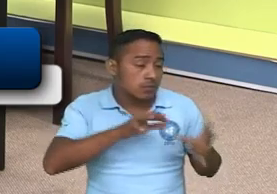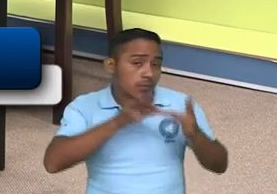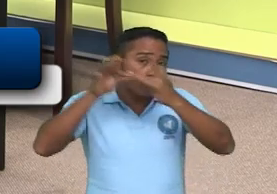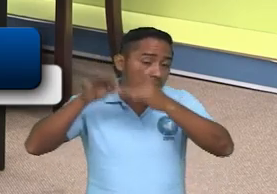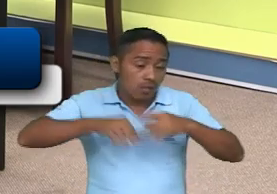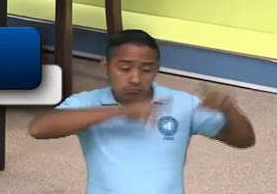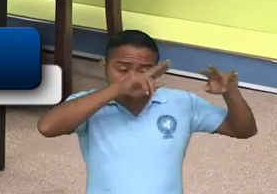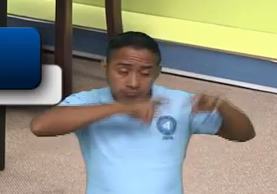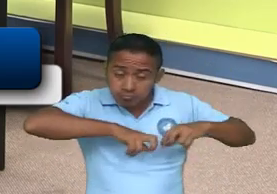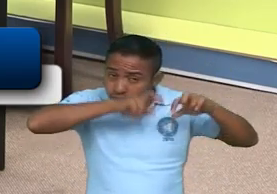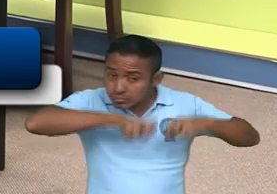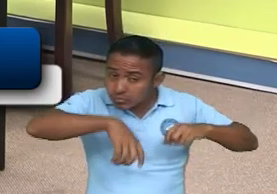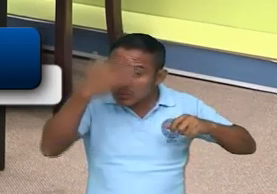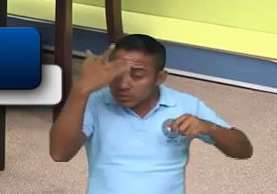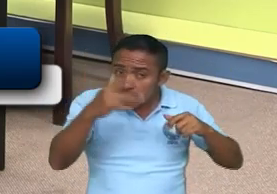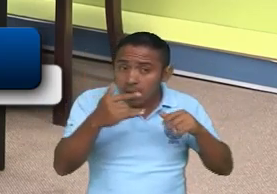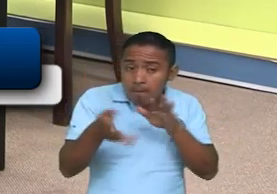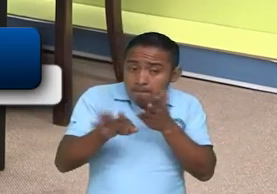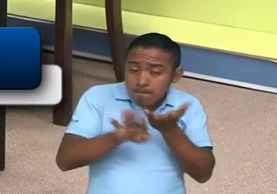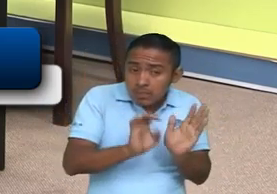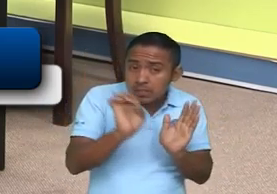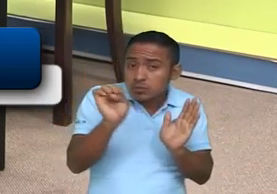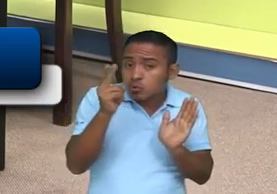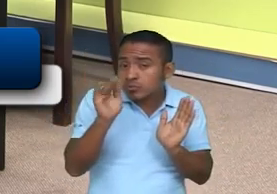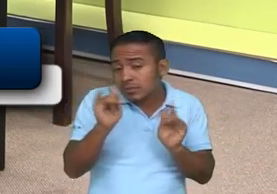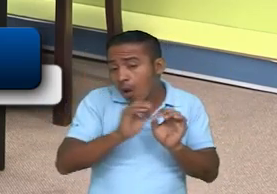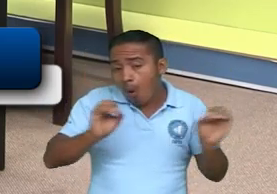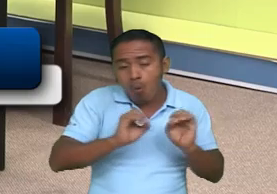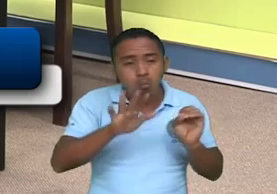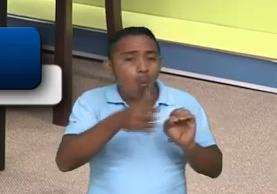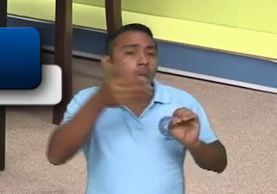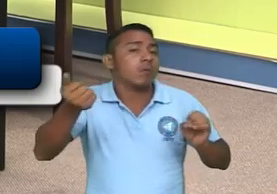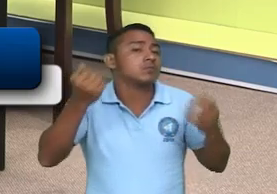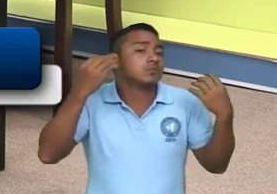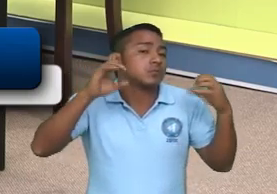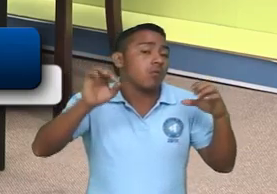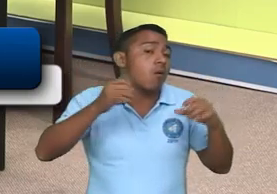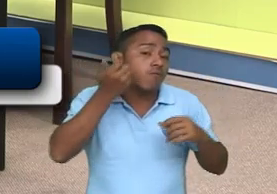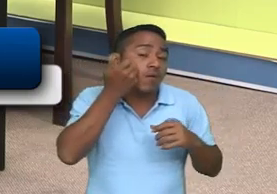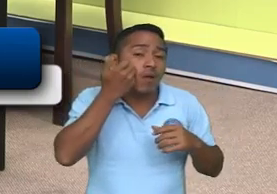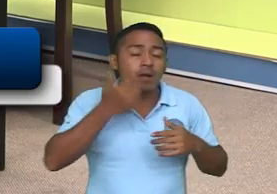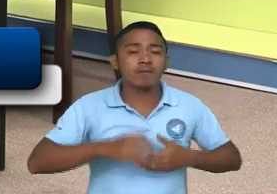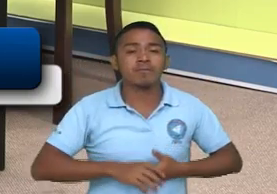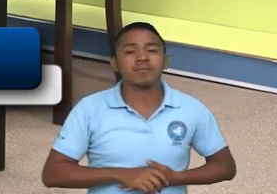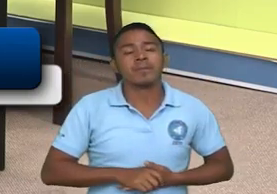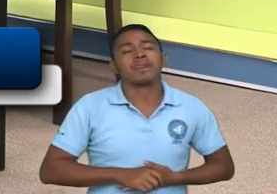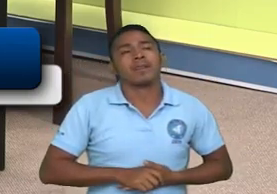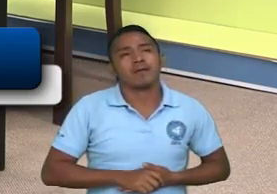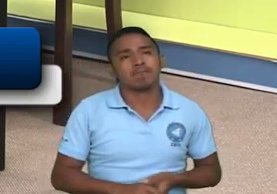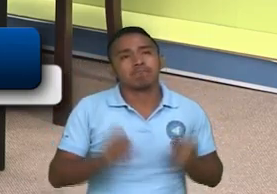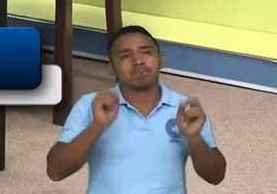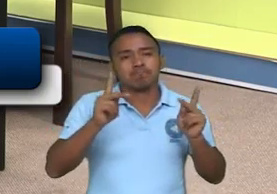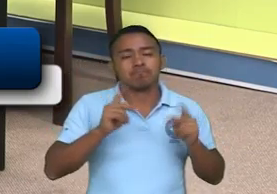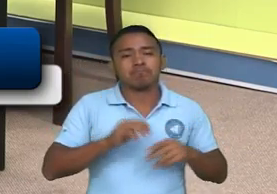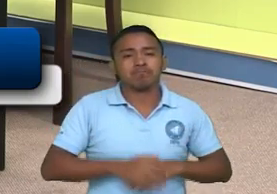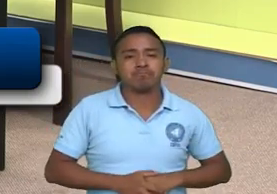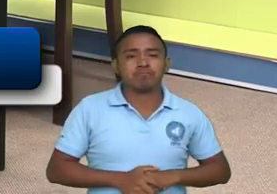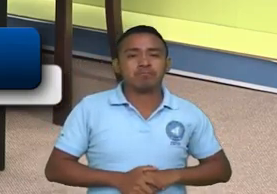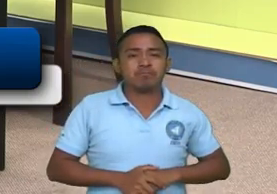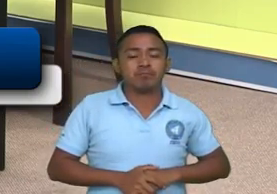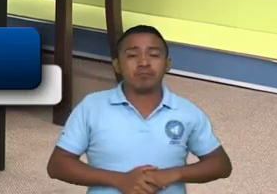no respira. Y entonces, ¿cómo podés diferenciarla de otra enfermedad? ¿Se requiere